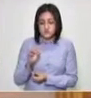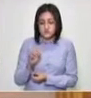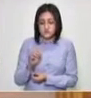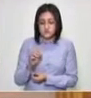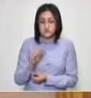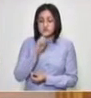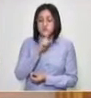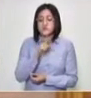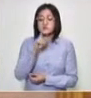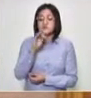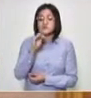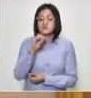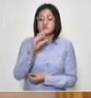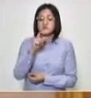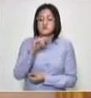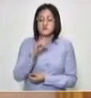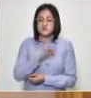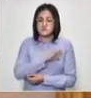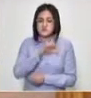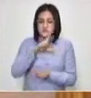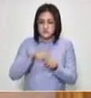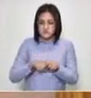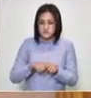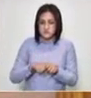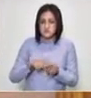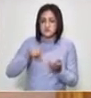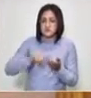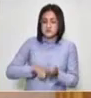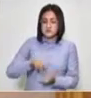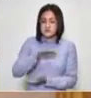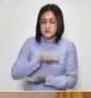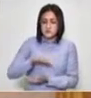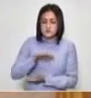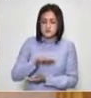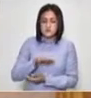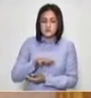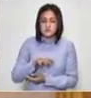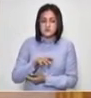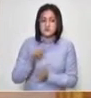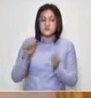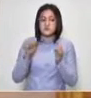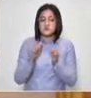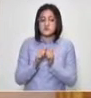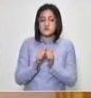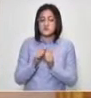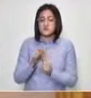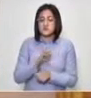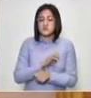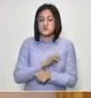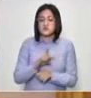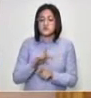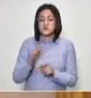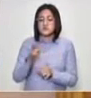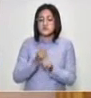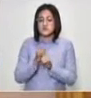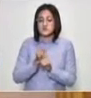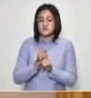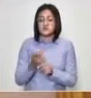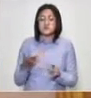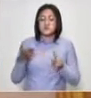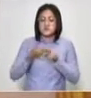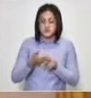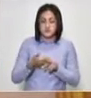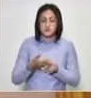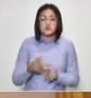Fiscalía Especializada de Investigación Metropolitana, a través de la Unidad Especializada en Investigación de